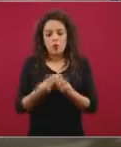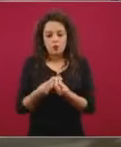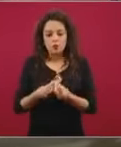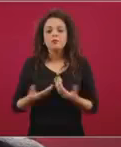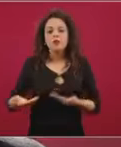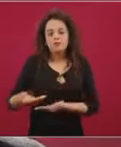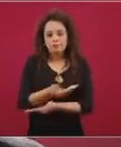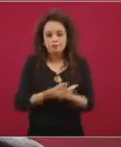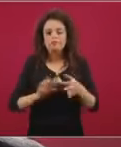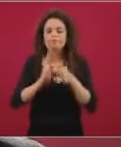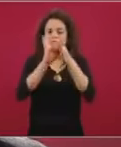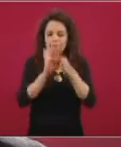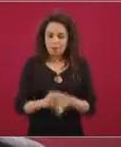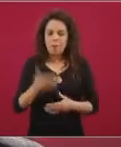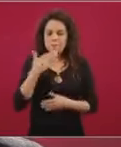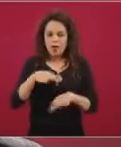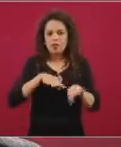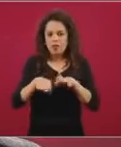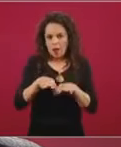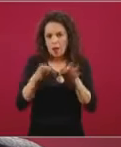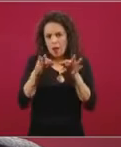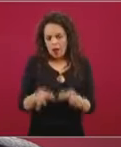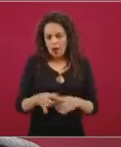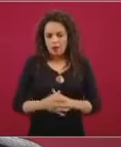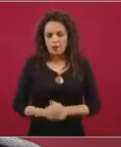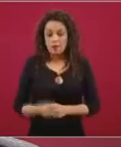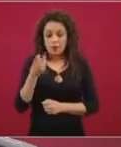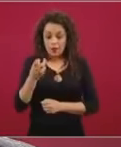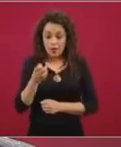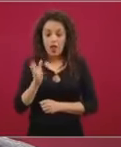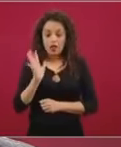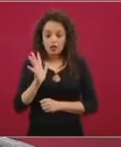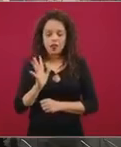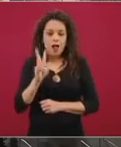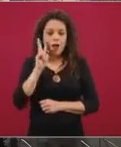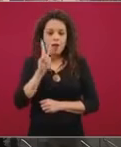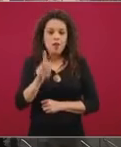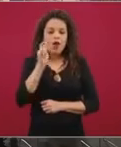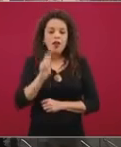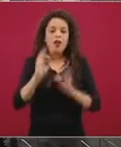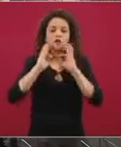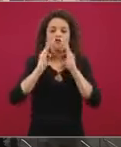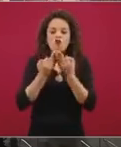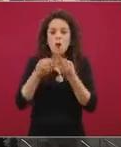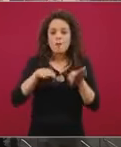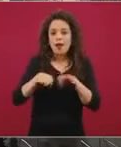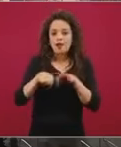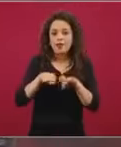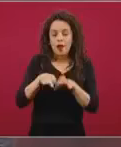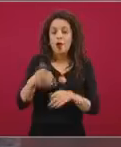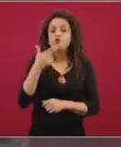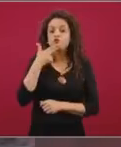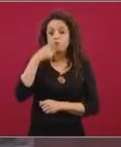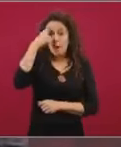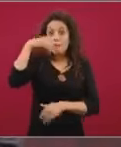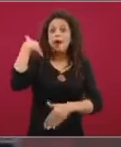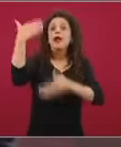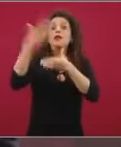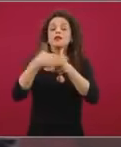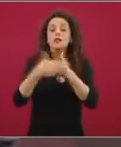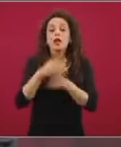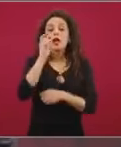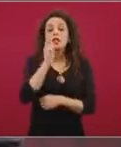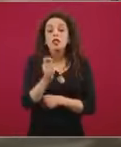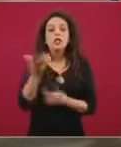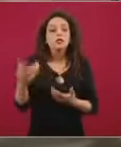eso. Entonces, considero que esto ya nos dio un modelo de trabajo que va a ser muy útil para lo que viene.